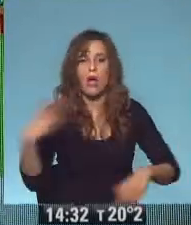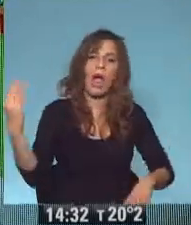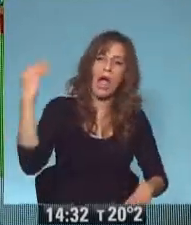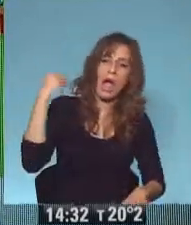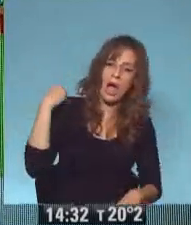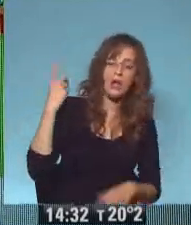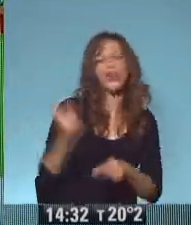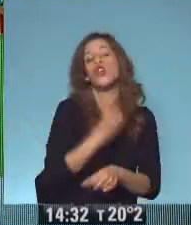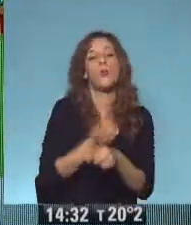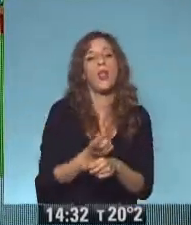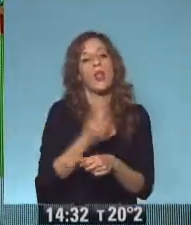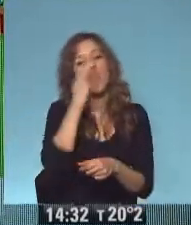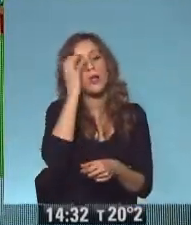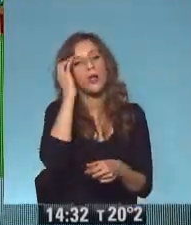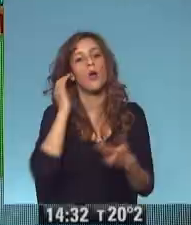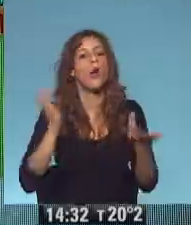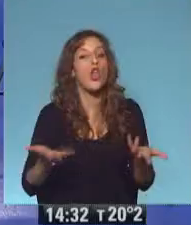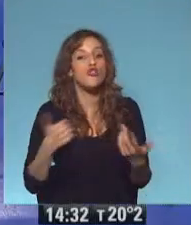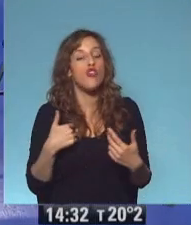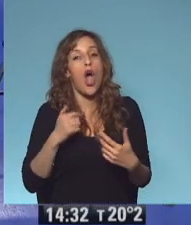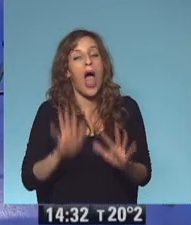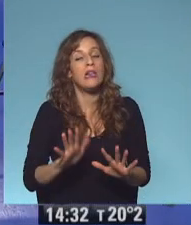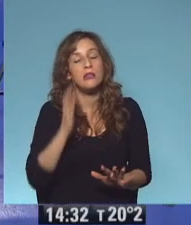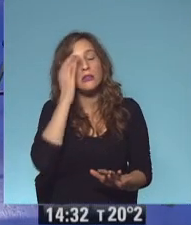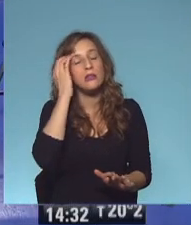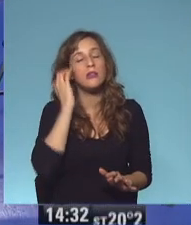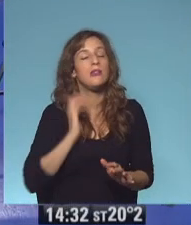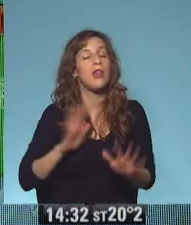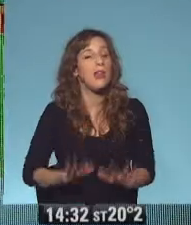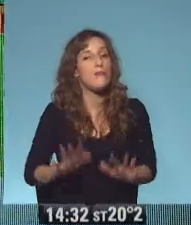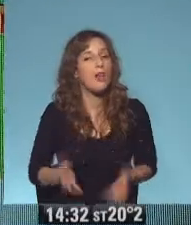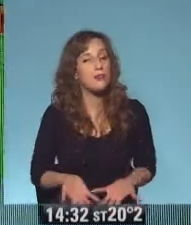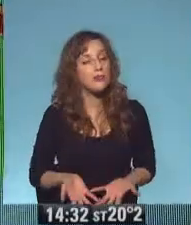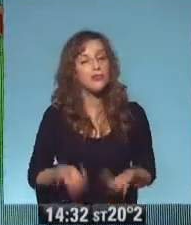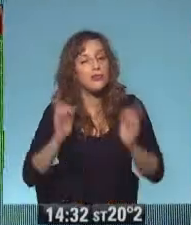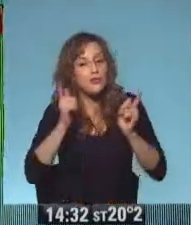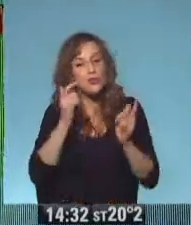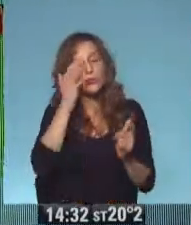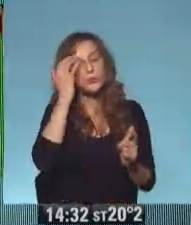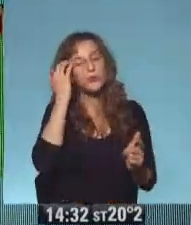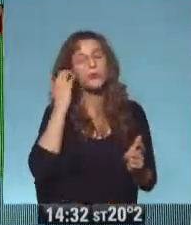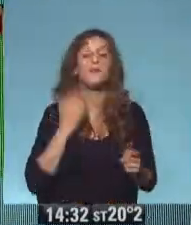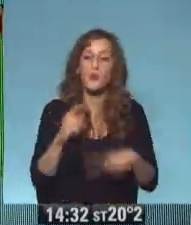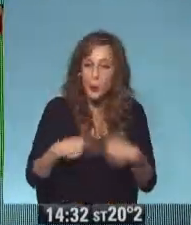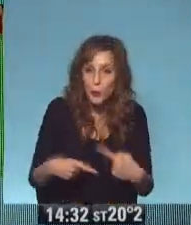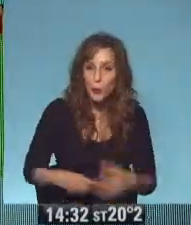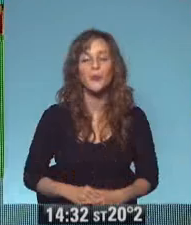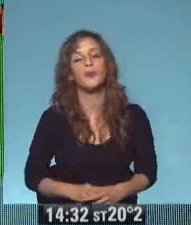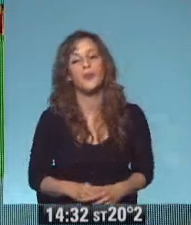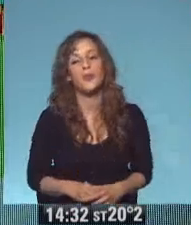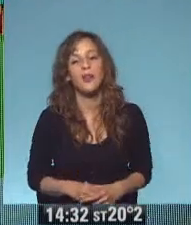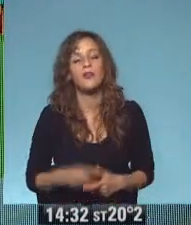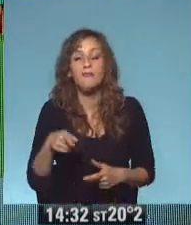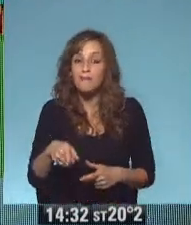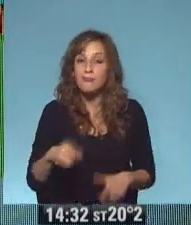Ahí voy. Producción me apura, pero yo tengo mis tiempos. Estoy paseando en el parque. Una vez que paseo por el parque. Bien, sigo caminando. Y ahora sí, veo